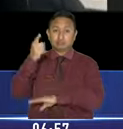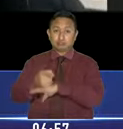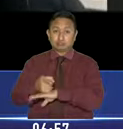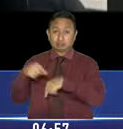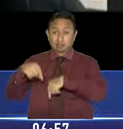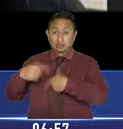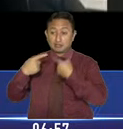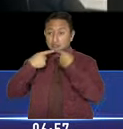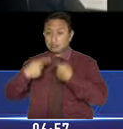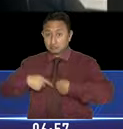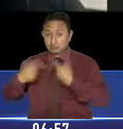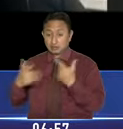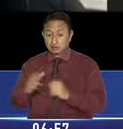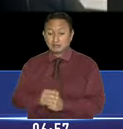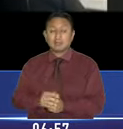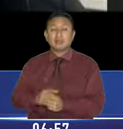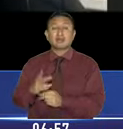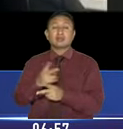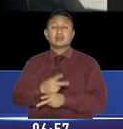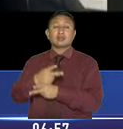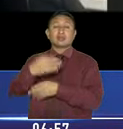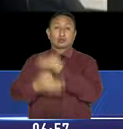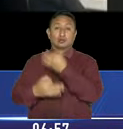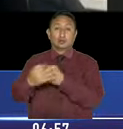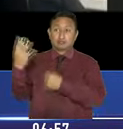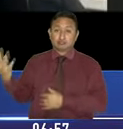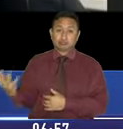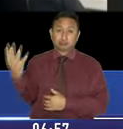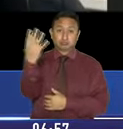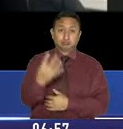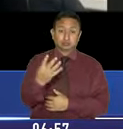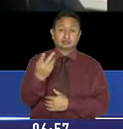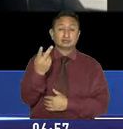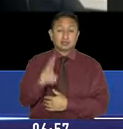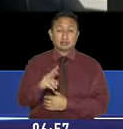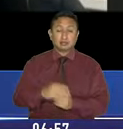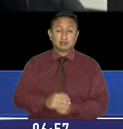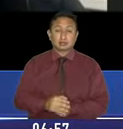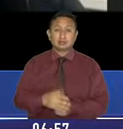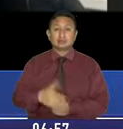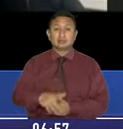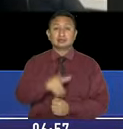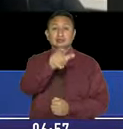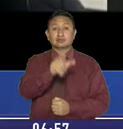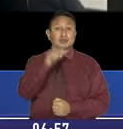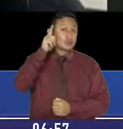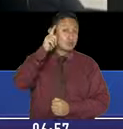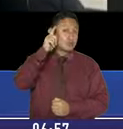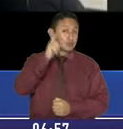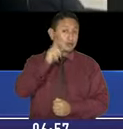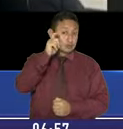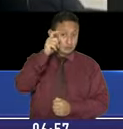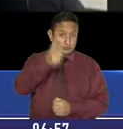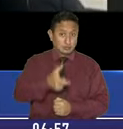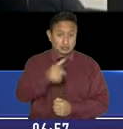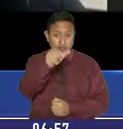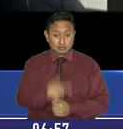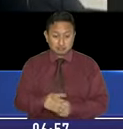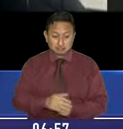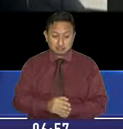la Judicatura, inclusive también a la señora fiscal general. Máximo hasta el día miércoles o más